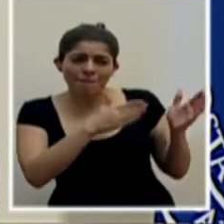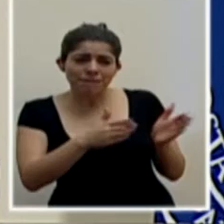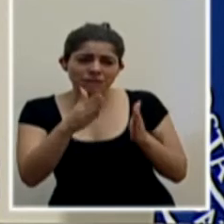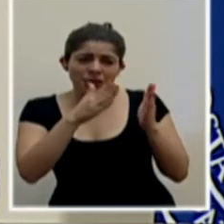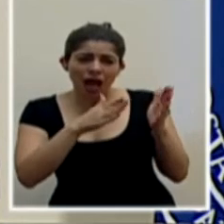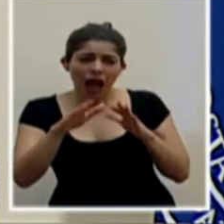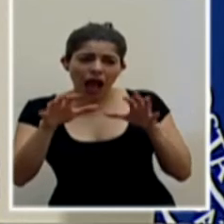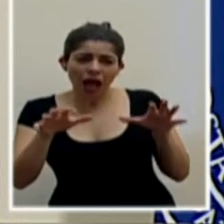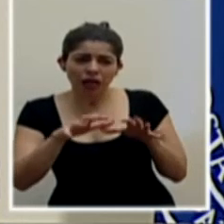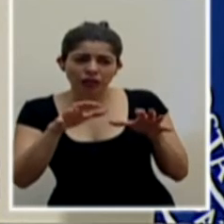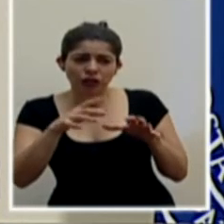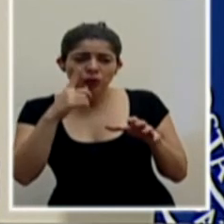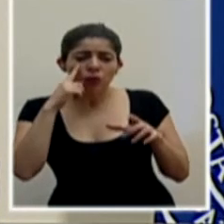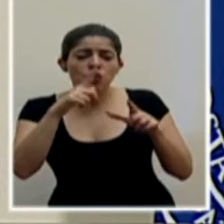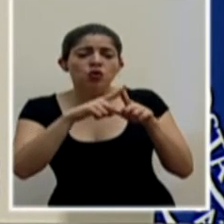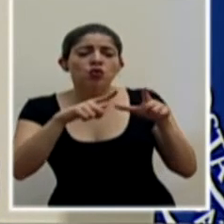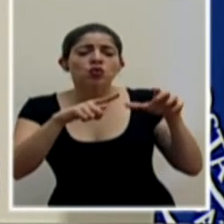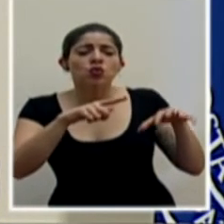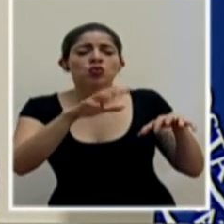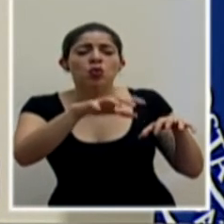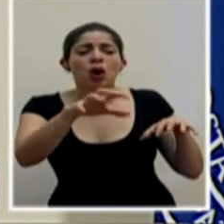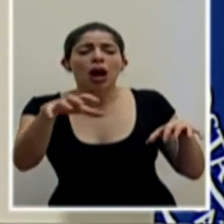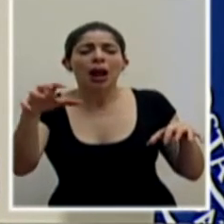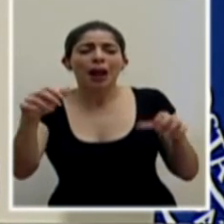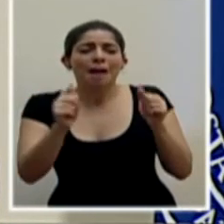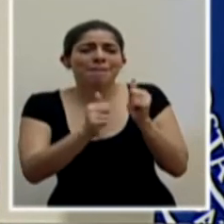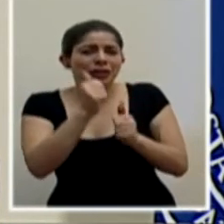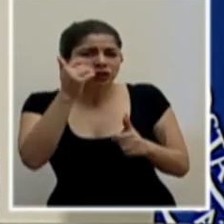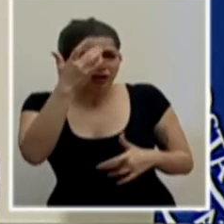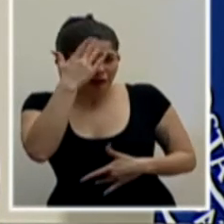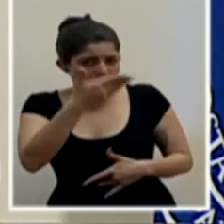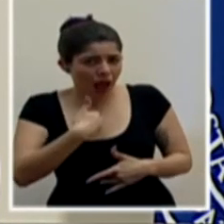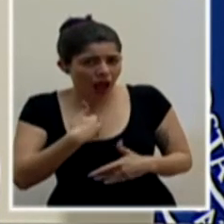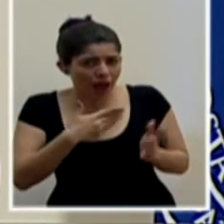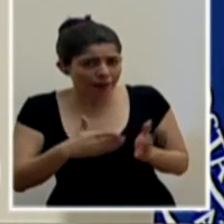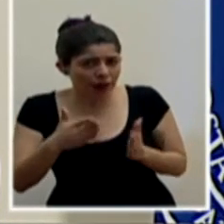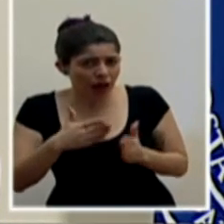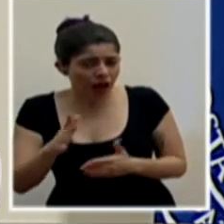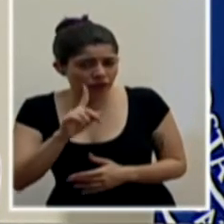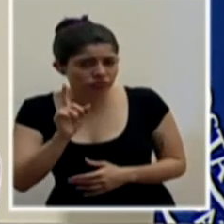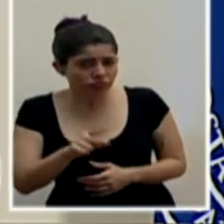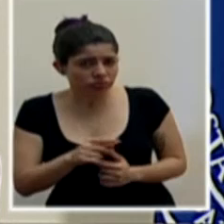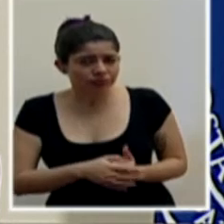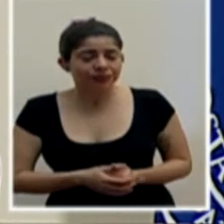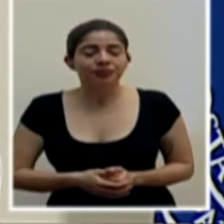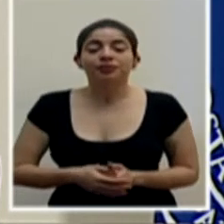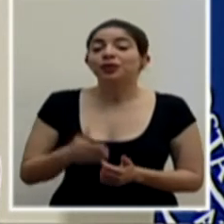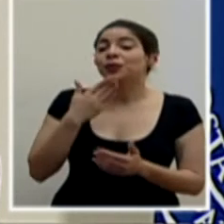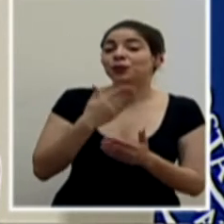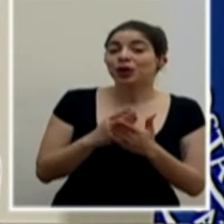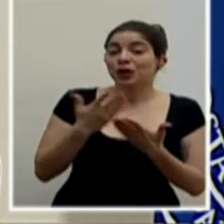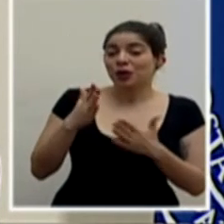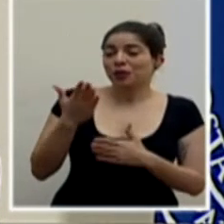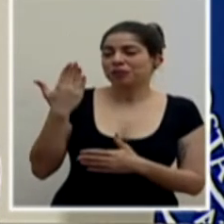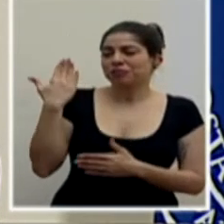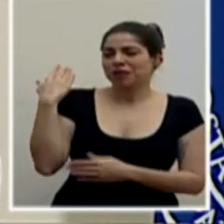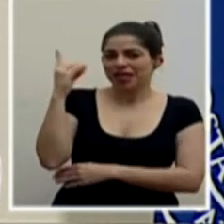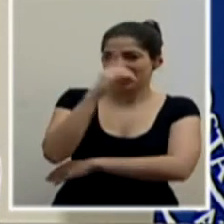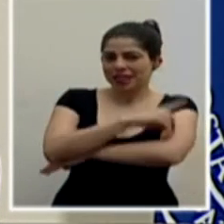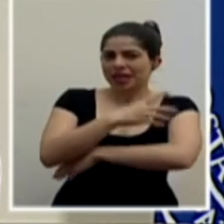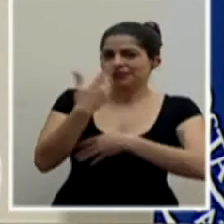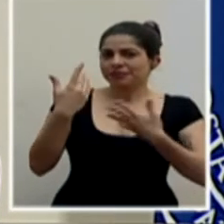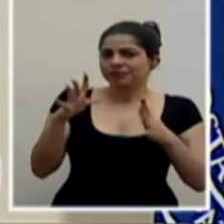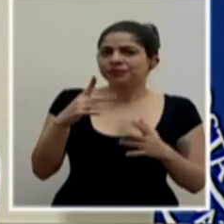acción para estas zonas en las que se concentran la mayoría de casos? Bueno, como mencioné hace un par de